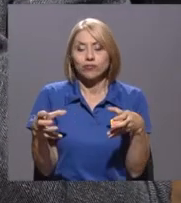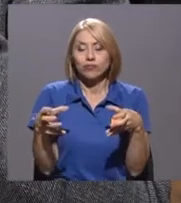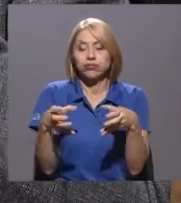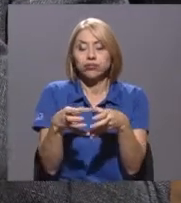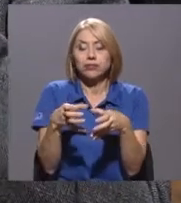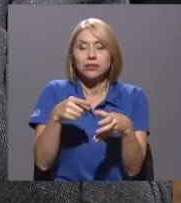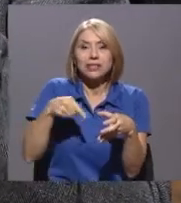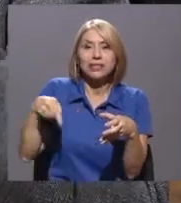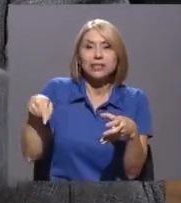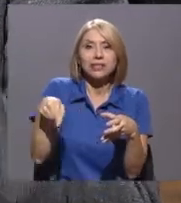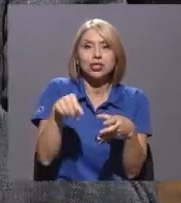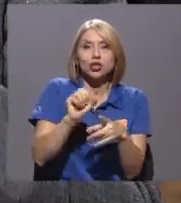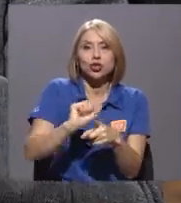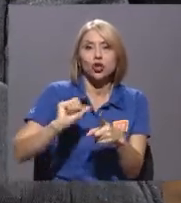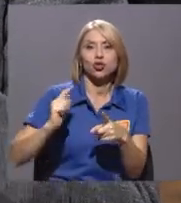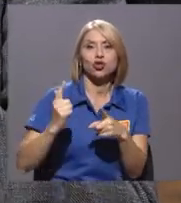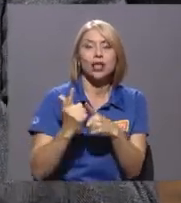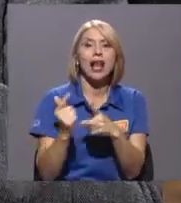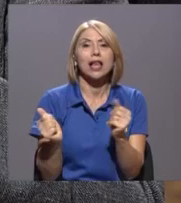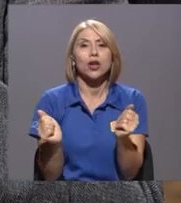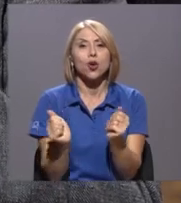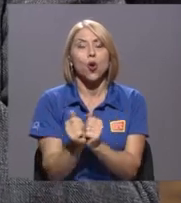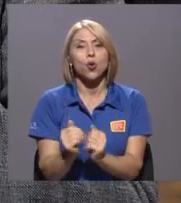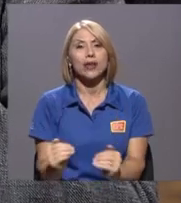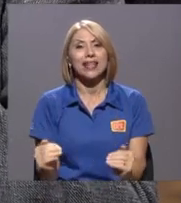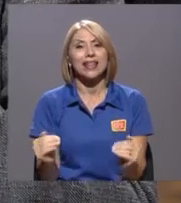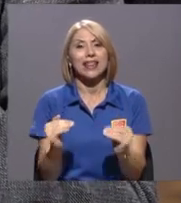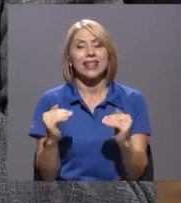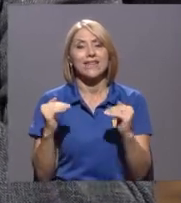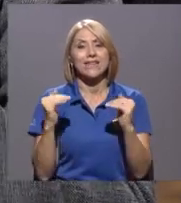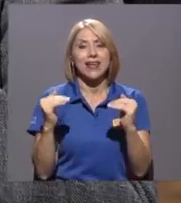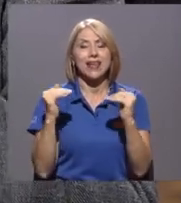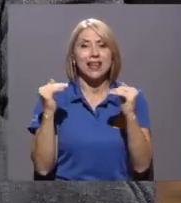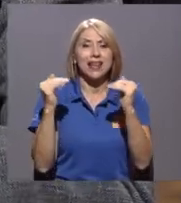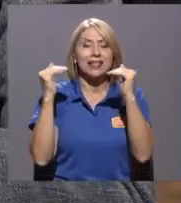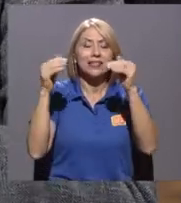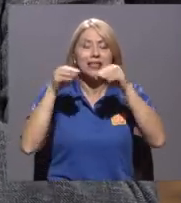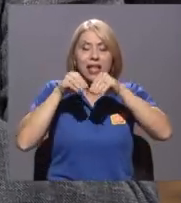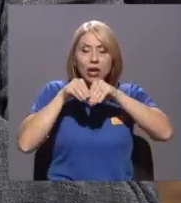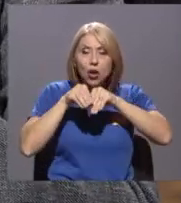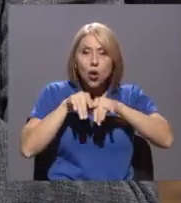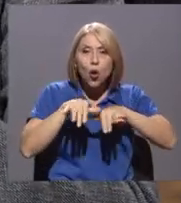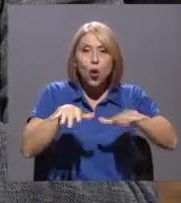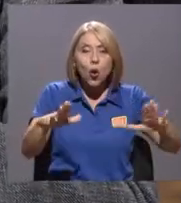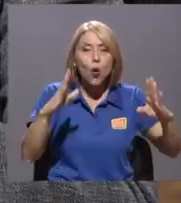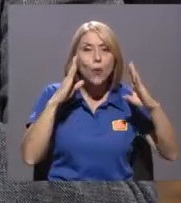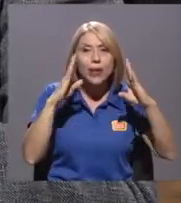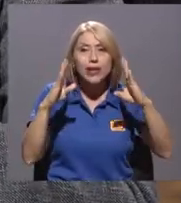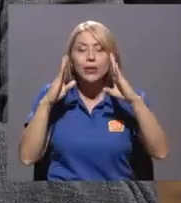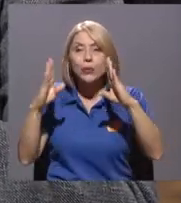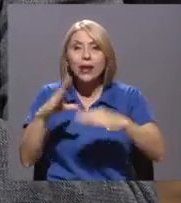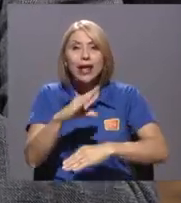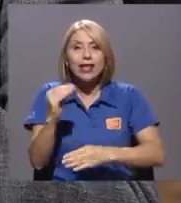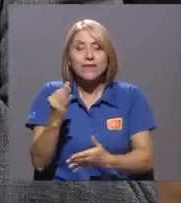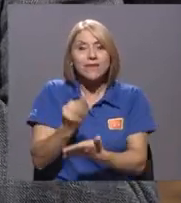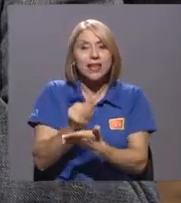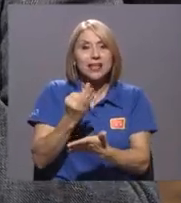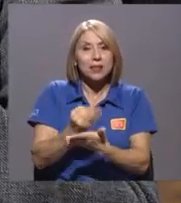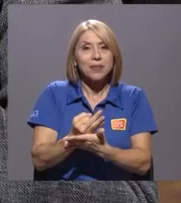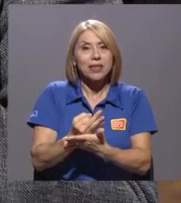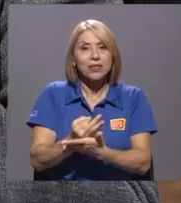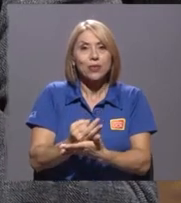mantuvo niveles crecientes de cobertura y de financiamiento fueron